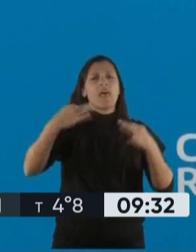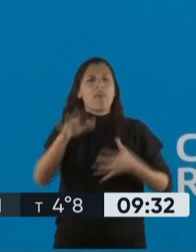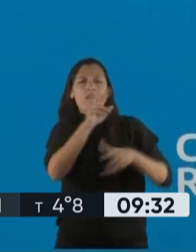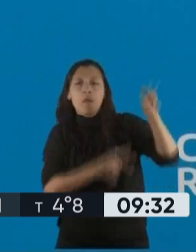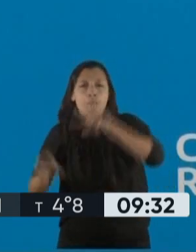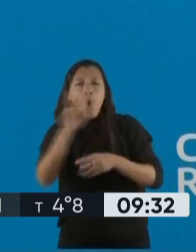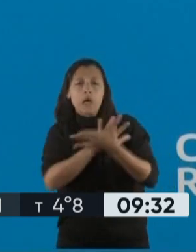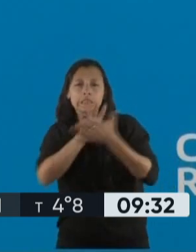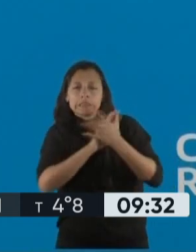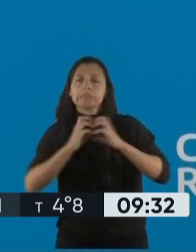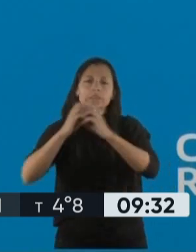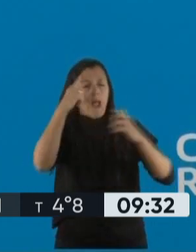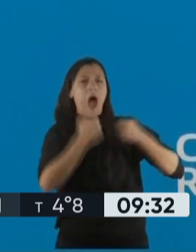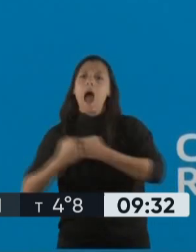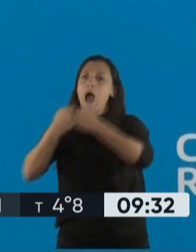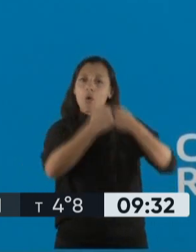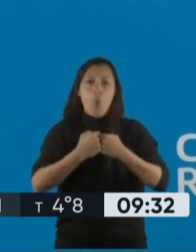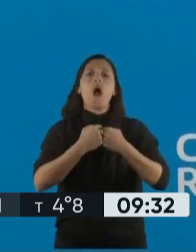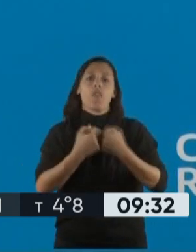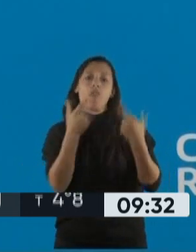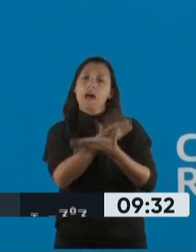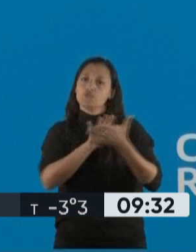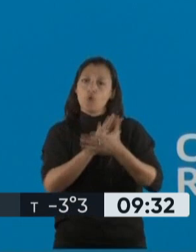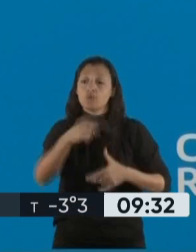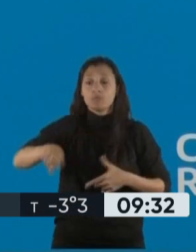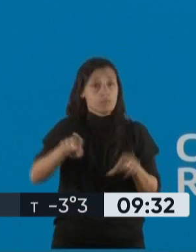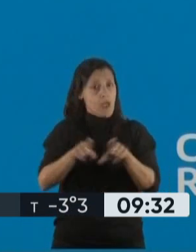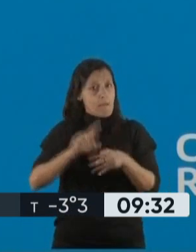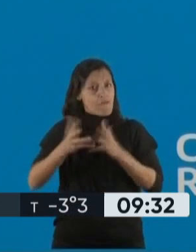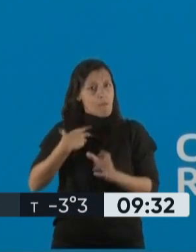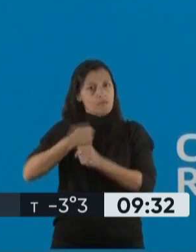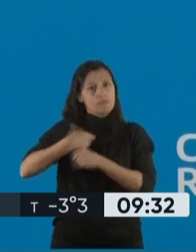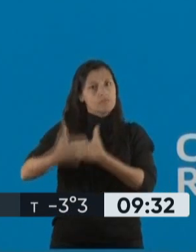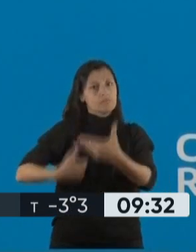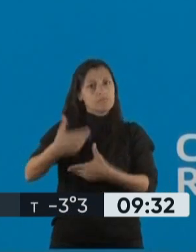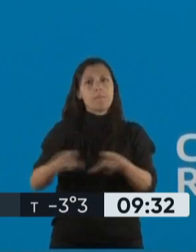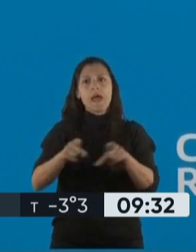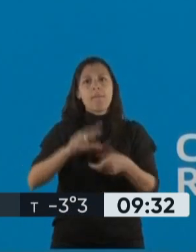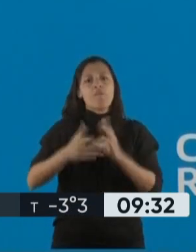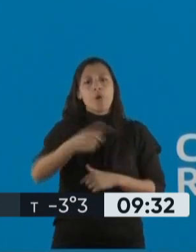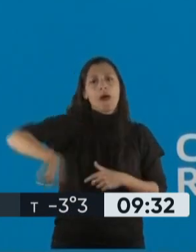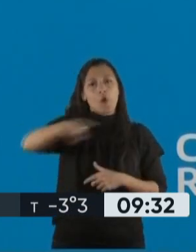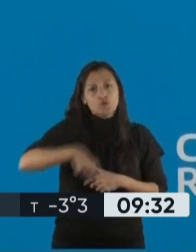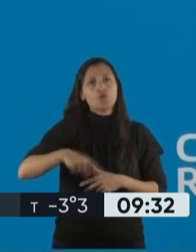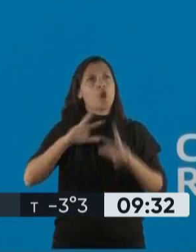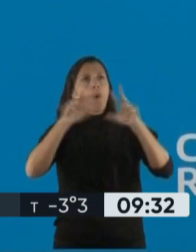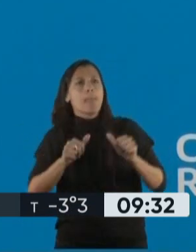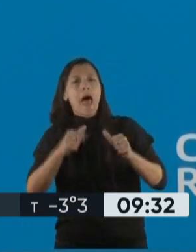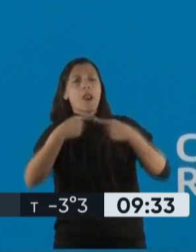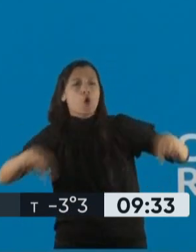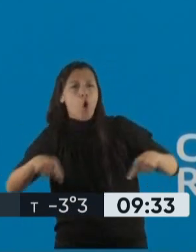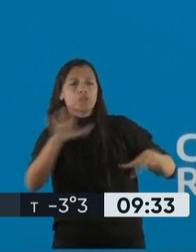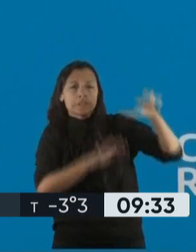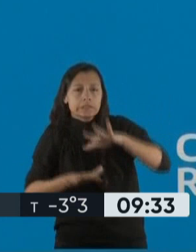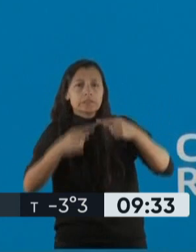mayor nivel de consenso y el mayor nivel de acuerdos. Lo hacemos al mismo tiempo que ponemos adelante y llevamos adelante todas las herramientas que tiene